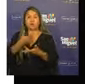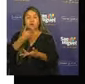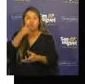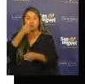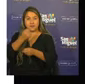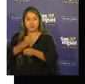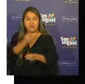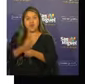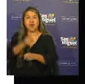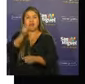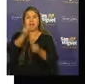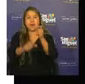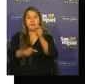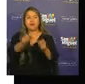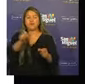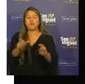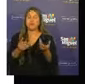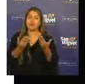con la gente